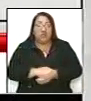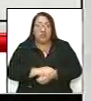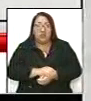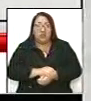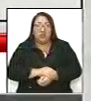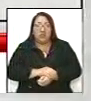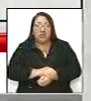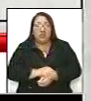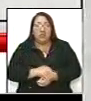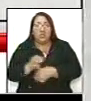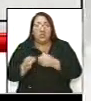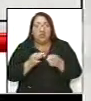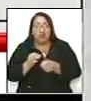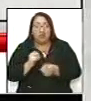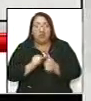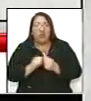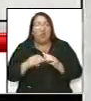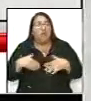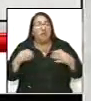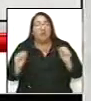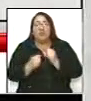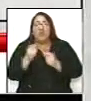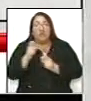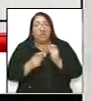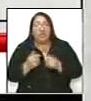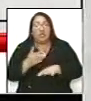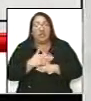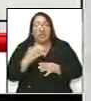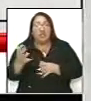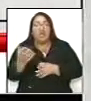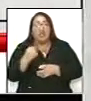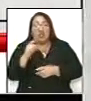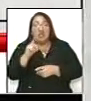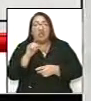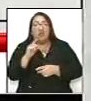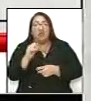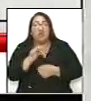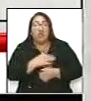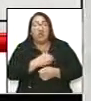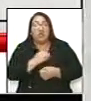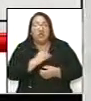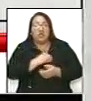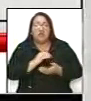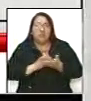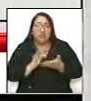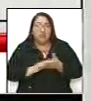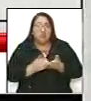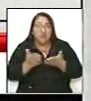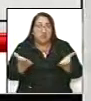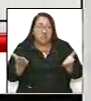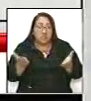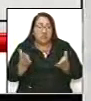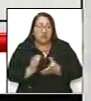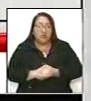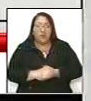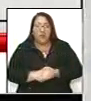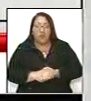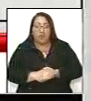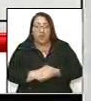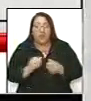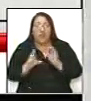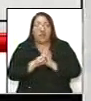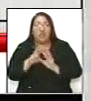ha señalado frente a la imposibilidad de que personas que hayan recibido un indulto especial o razonado en base a la